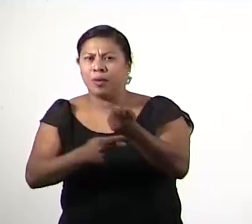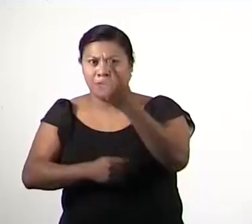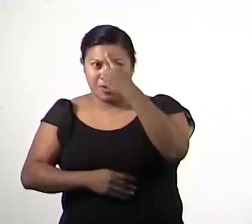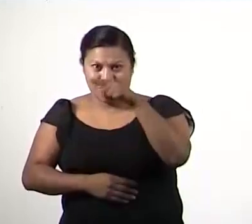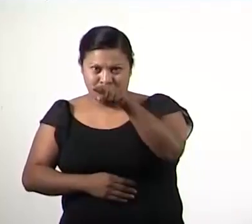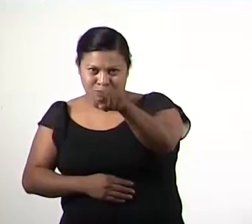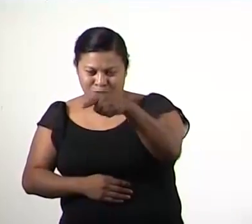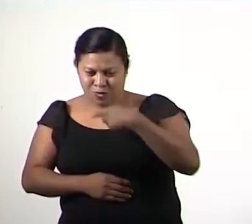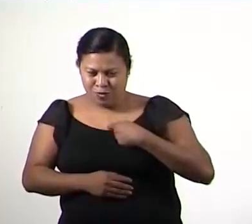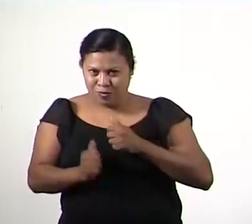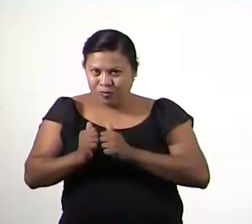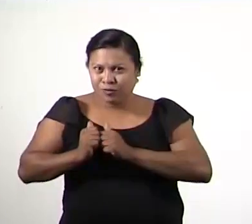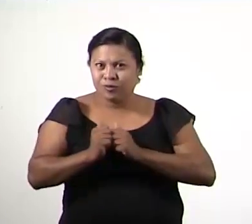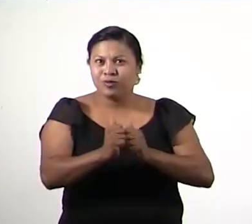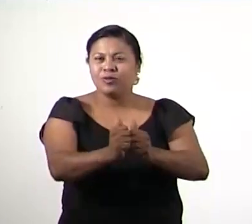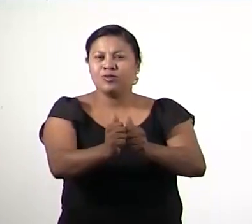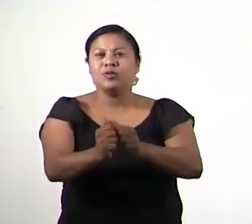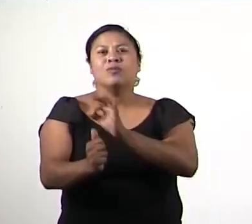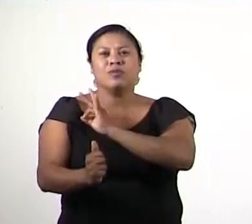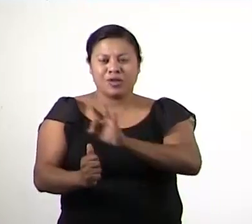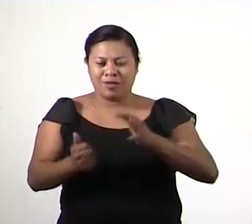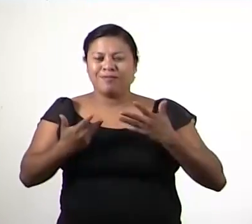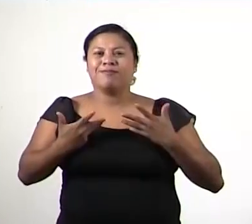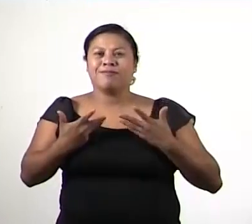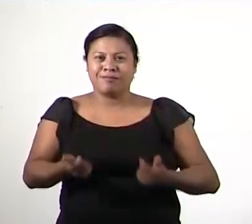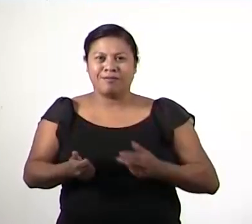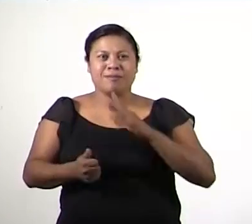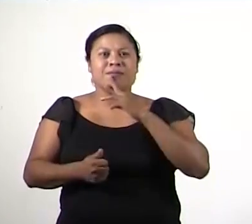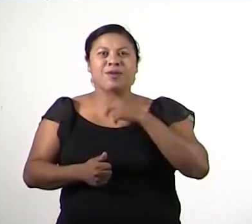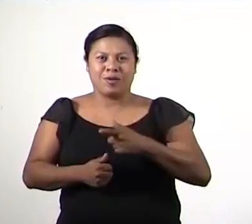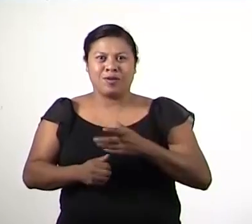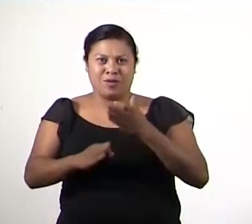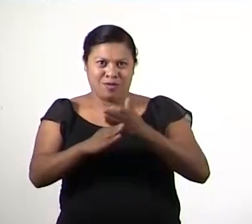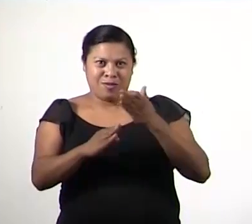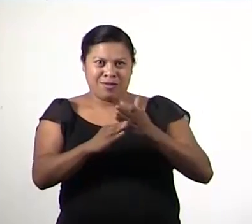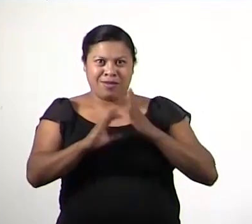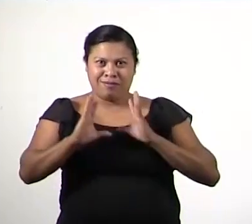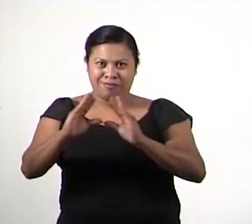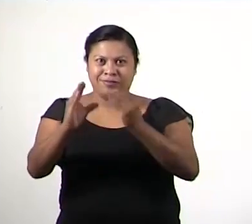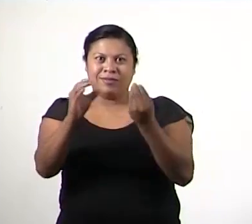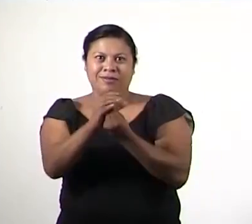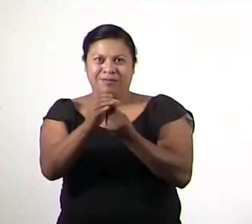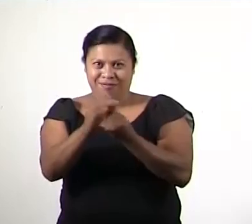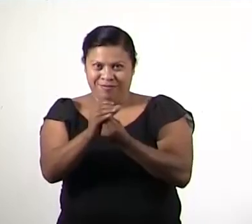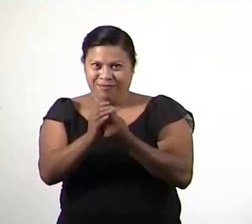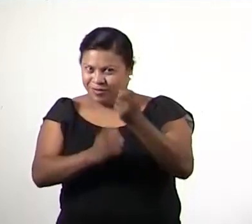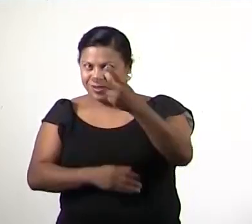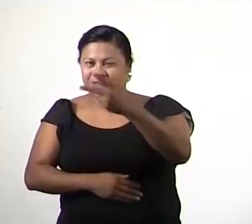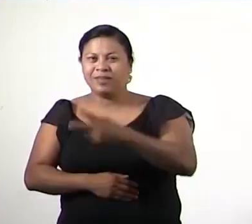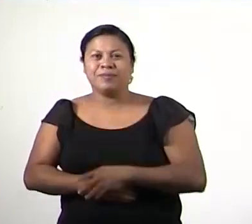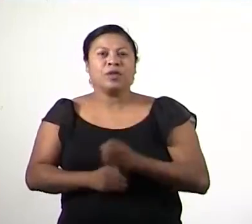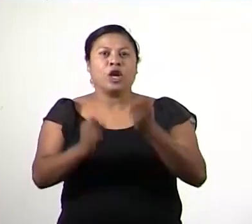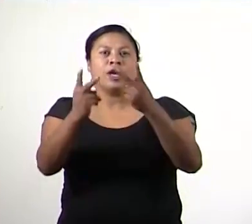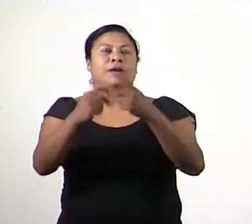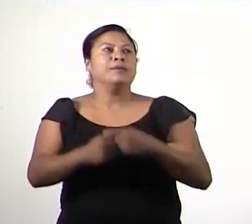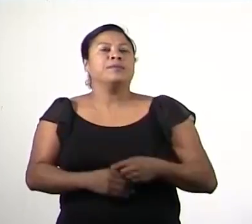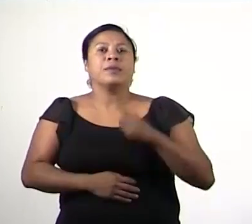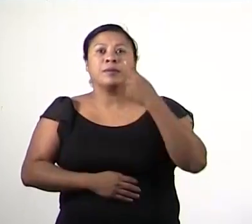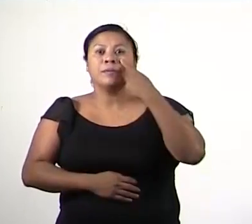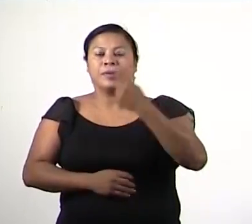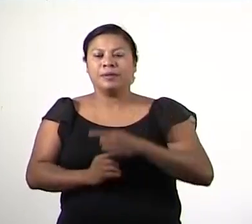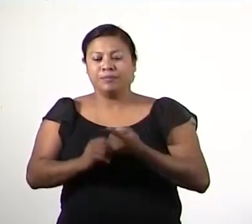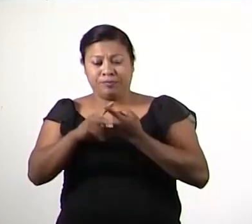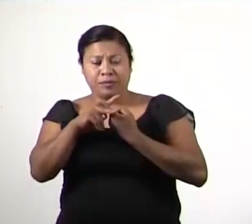tú y yo podamos comprender mejor la información. ¿Te parece? Muy bien. Vamos a